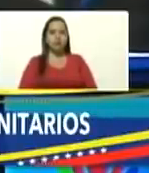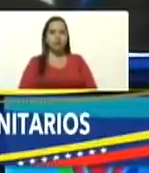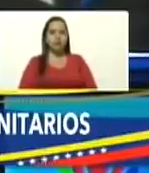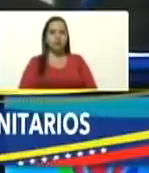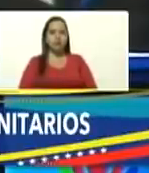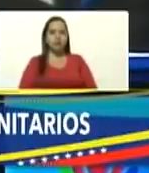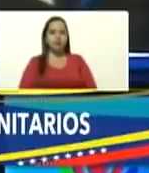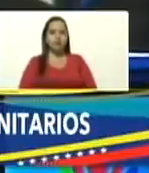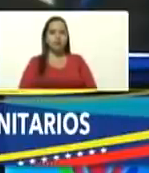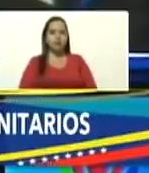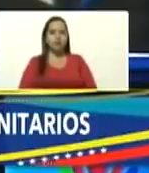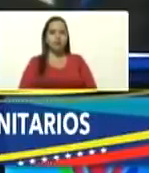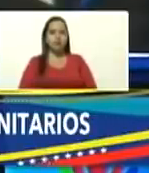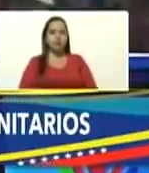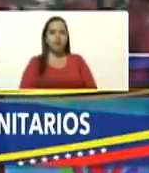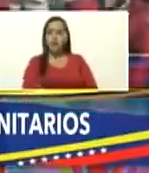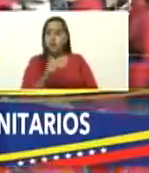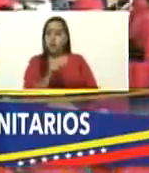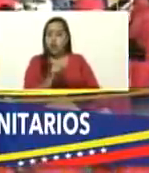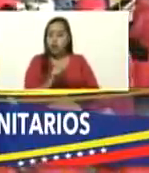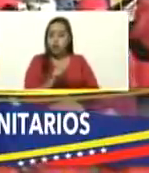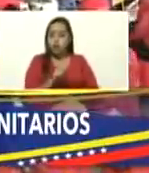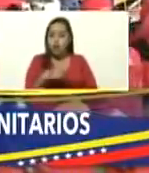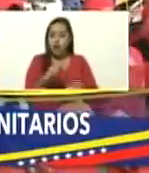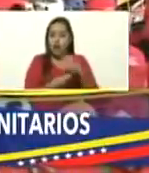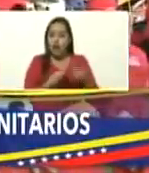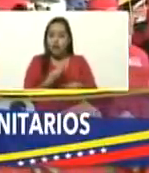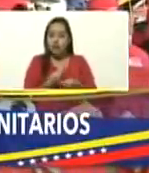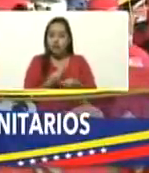que no se deja oxidar